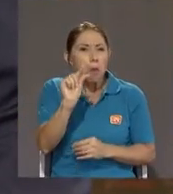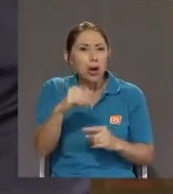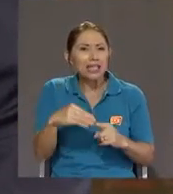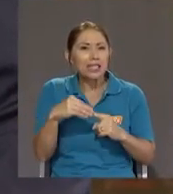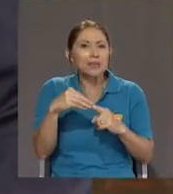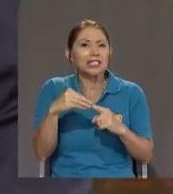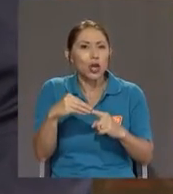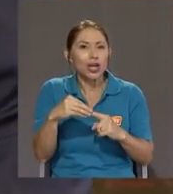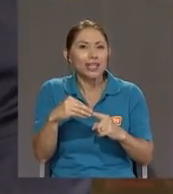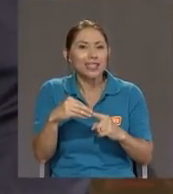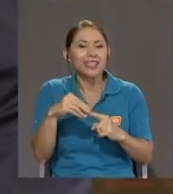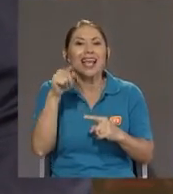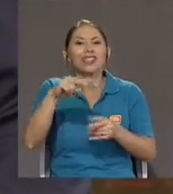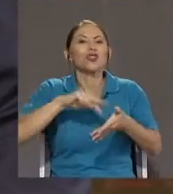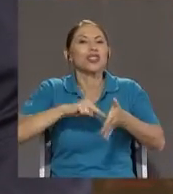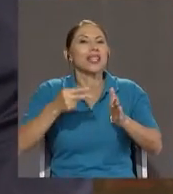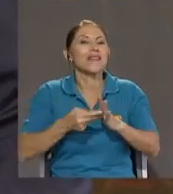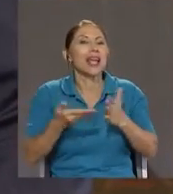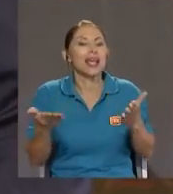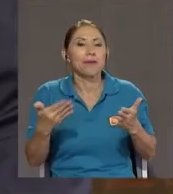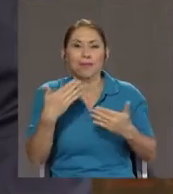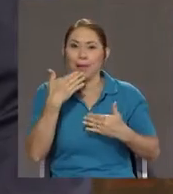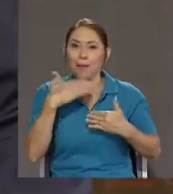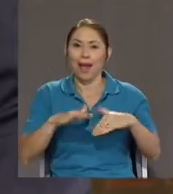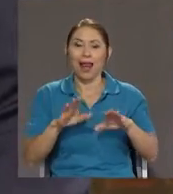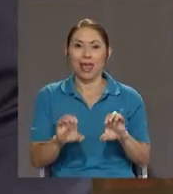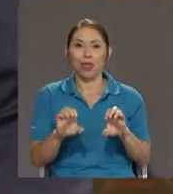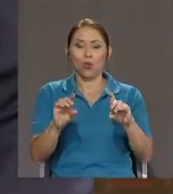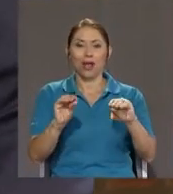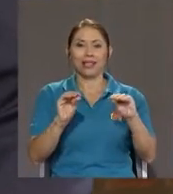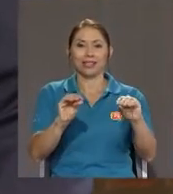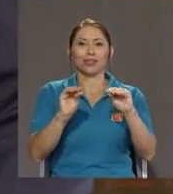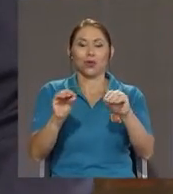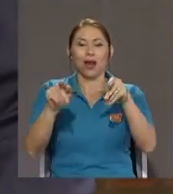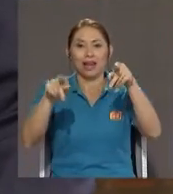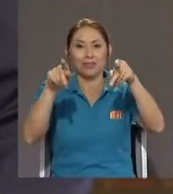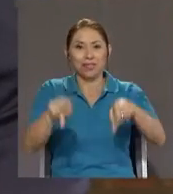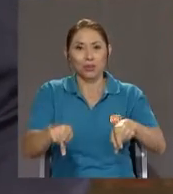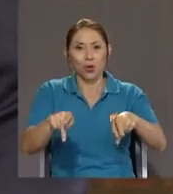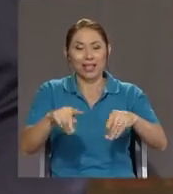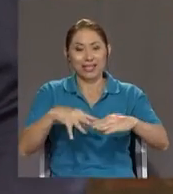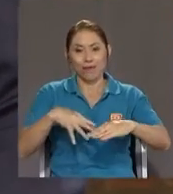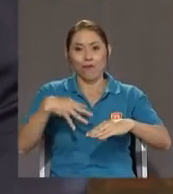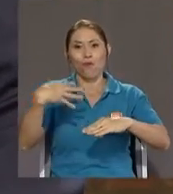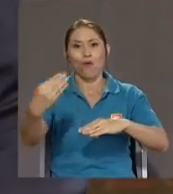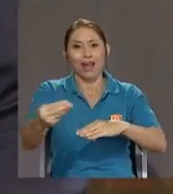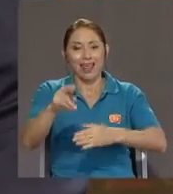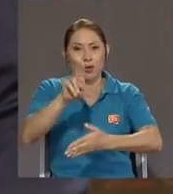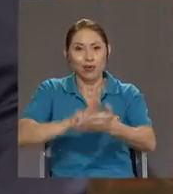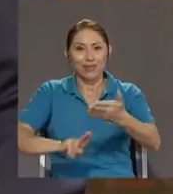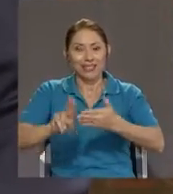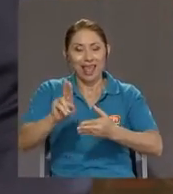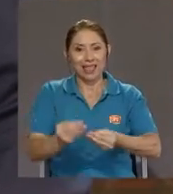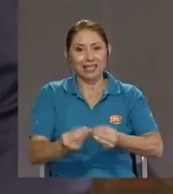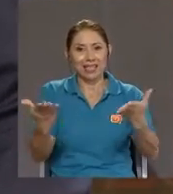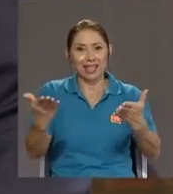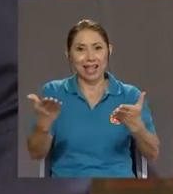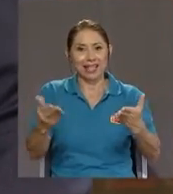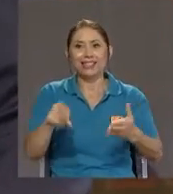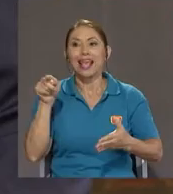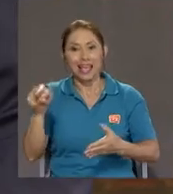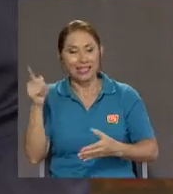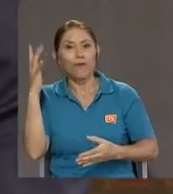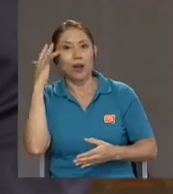significado darle mala educación a las personas que quedan fuera de las universidades estatales. Esa fue la preocupación que el gobierno